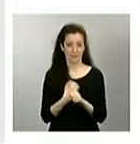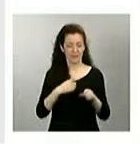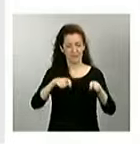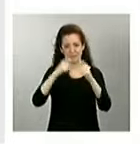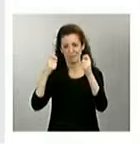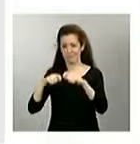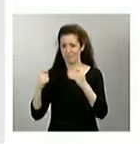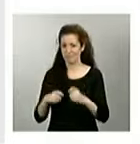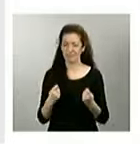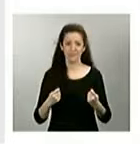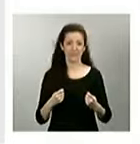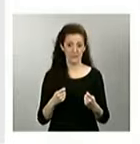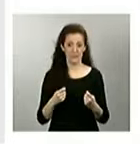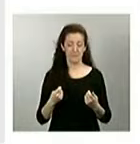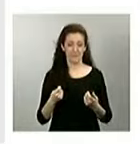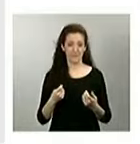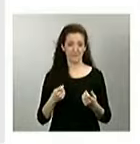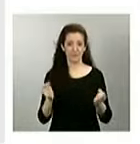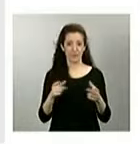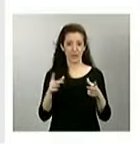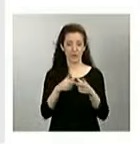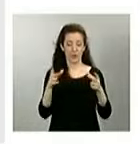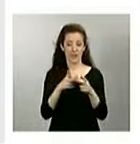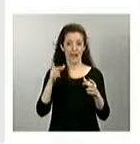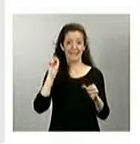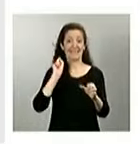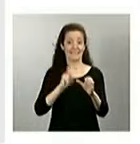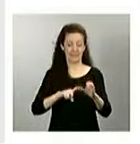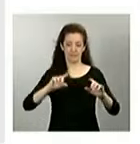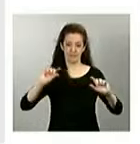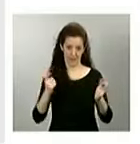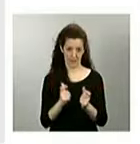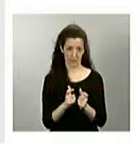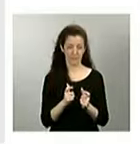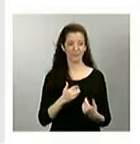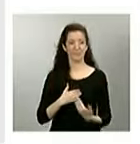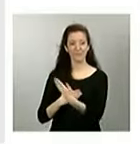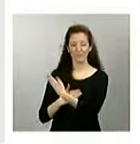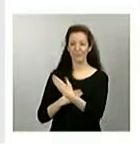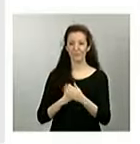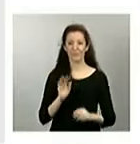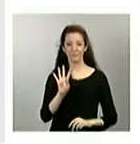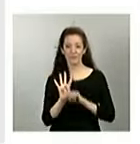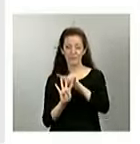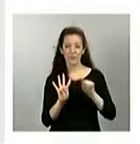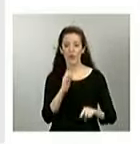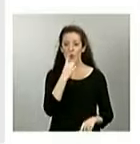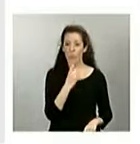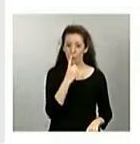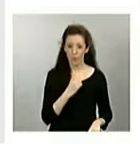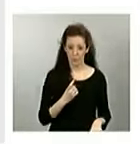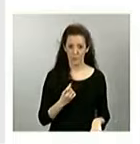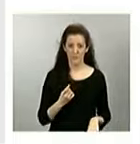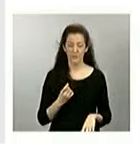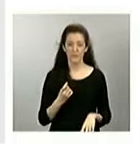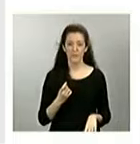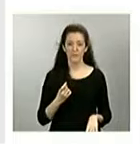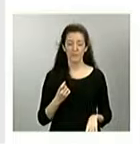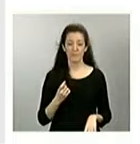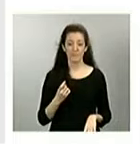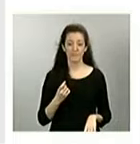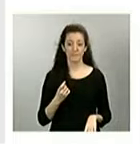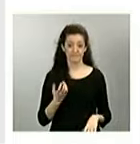caída de la afiliación lo vemos en las barras de color rojo que vienen a partir de ahí diariamente y que ha supuesto que en estos